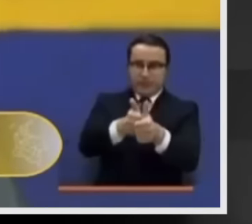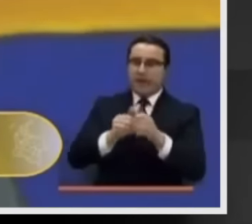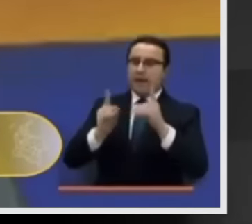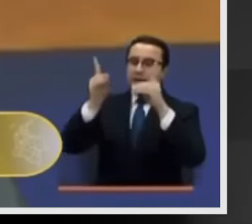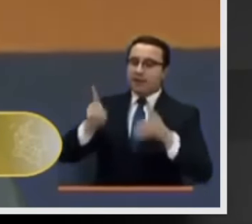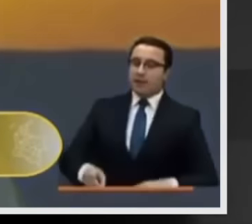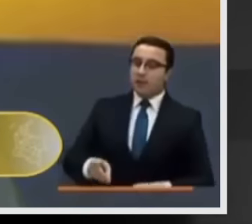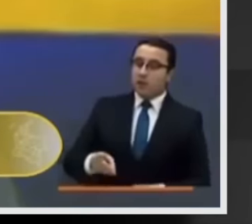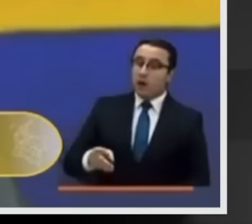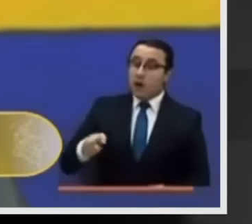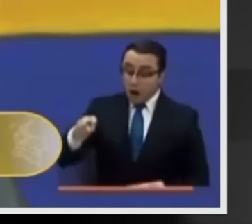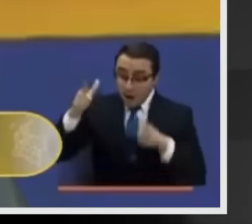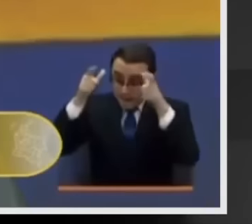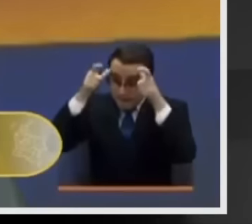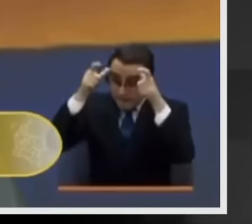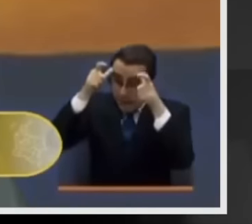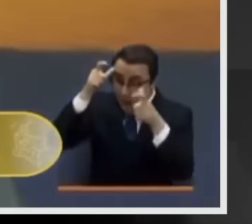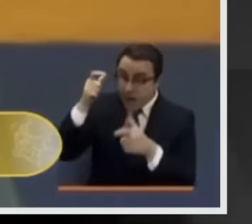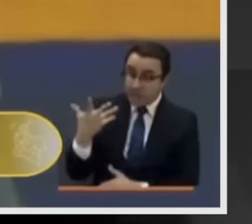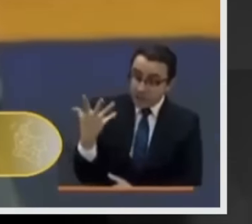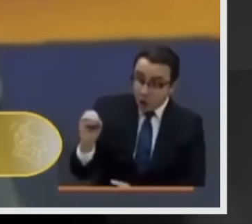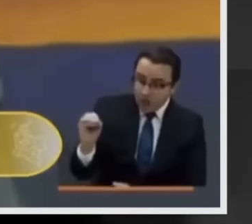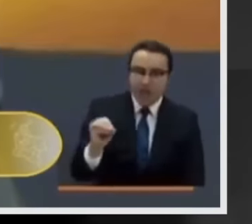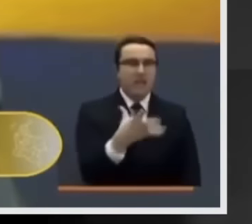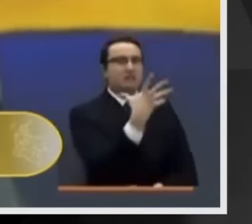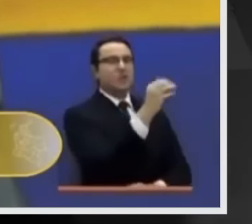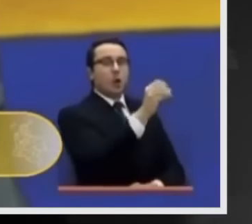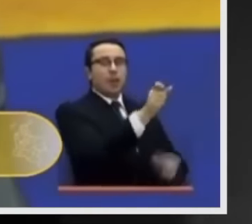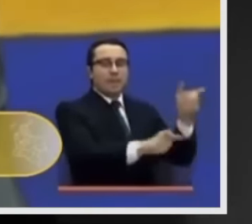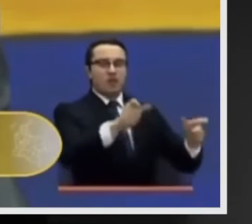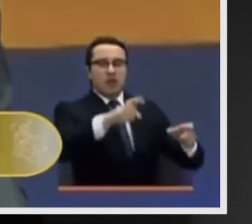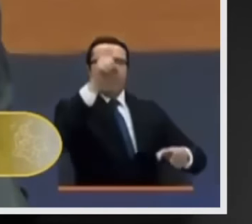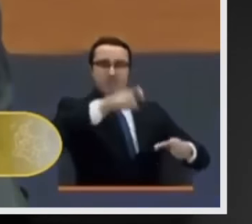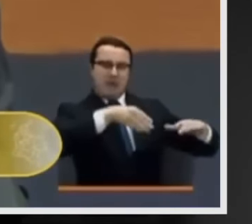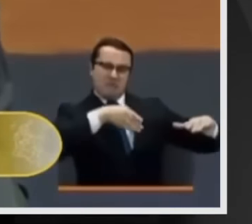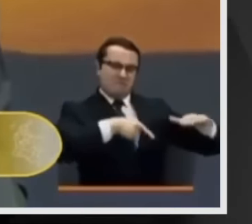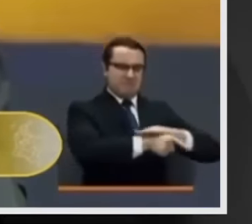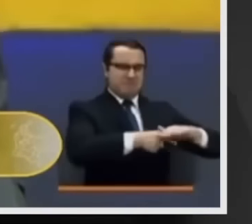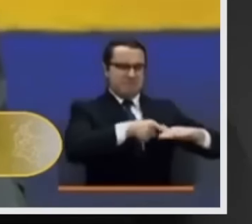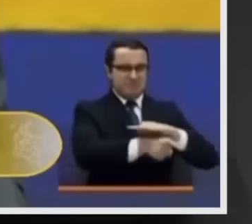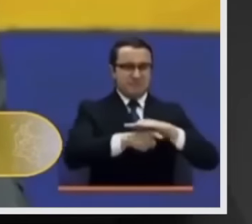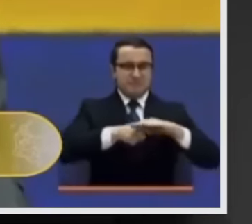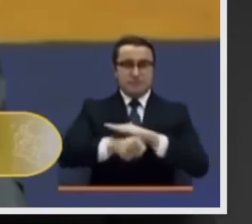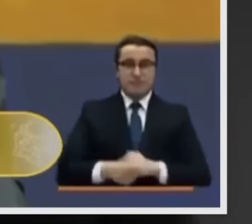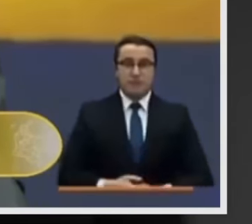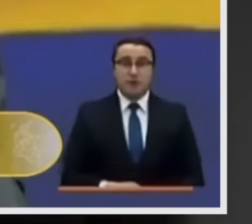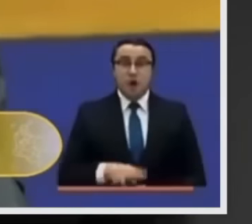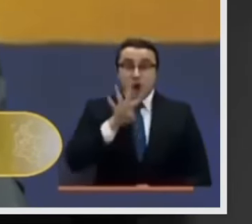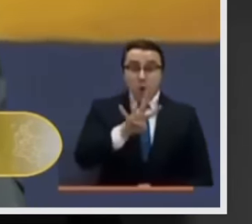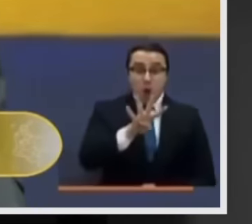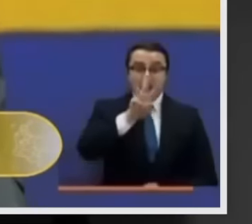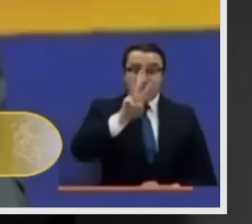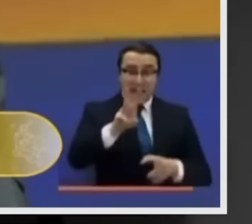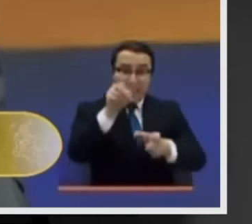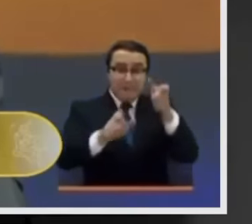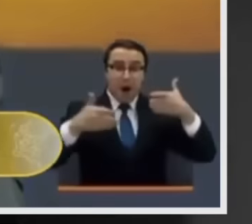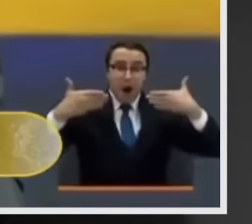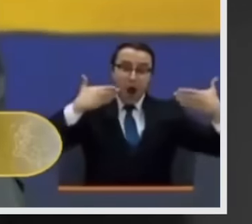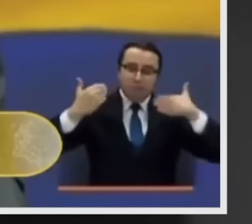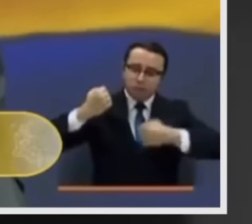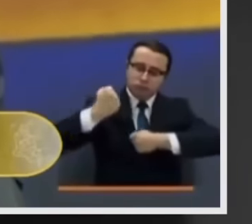cada vaca debería ser eliminado un ser humano. 43 campesinos aparecieron asesinados, uno por cada